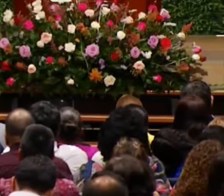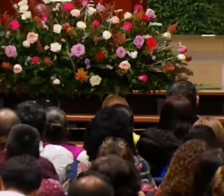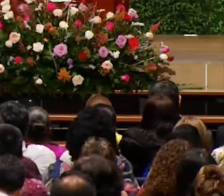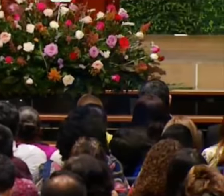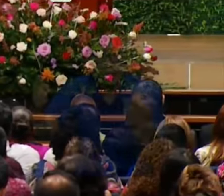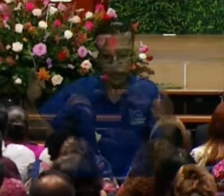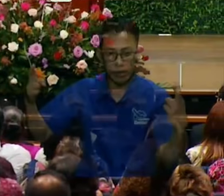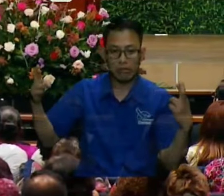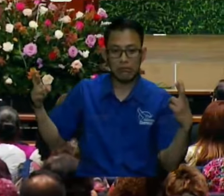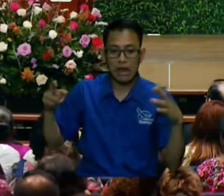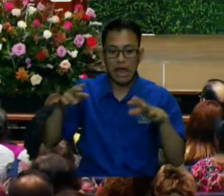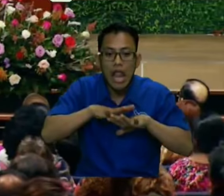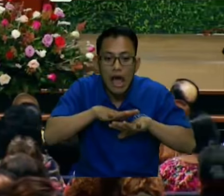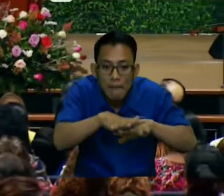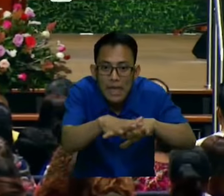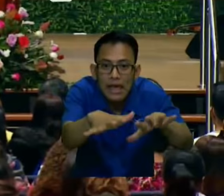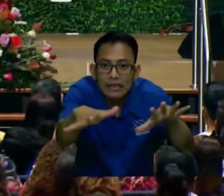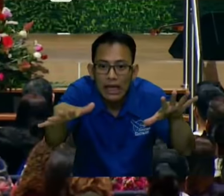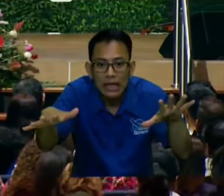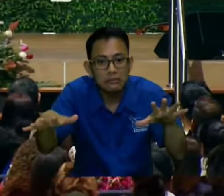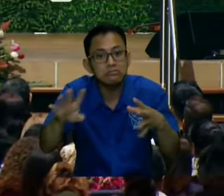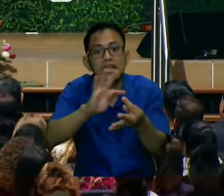Se transforma el ambiente.